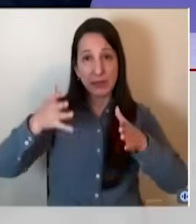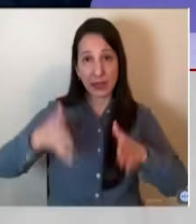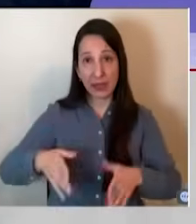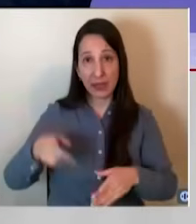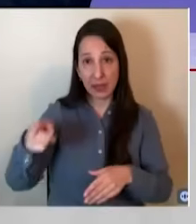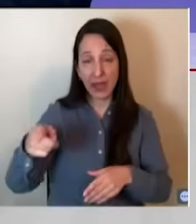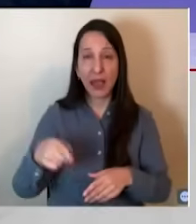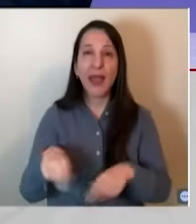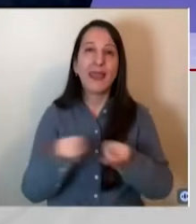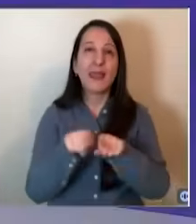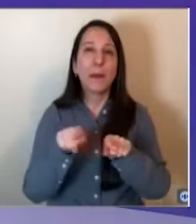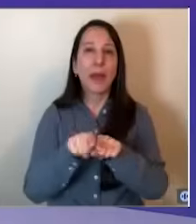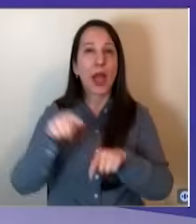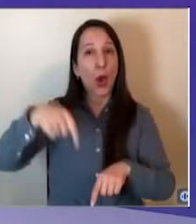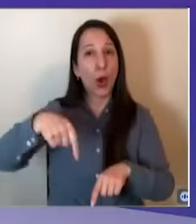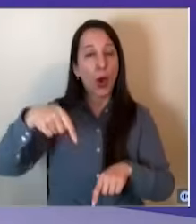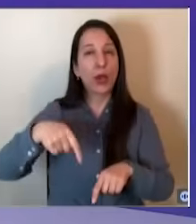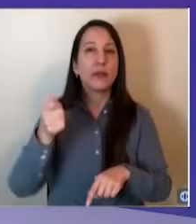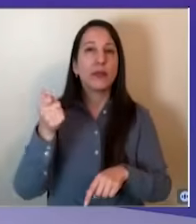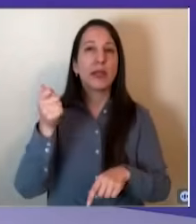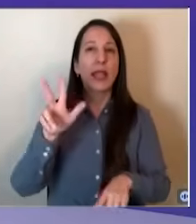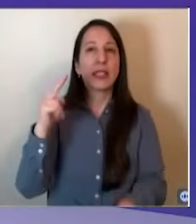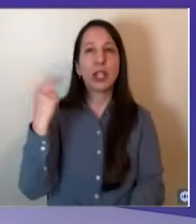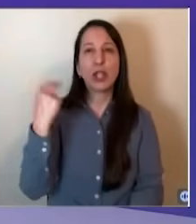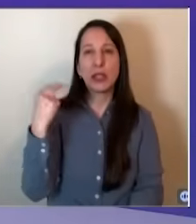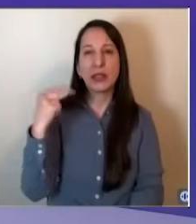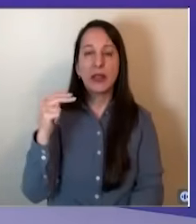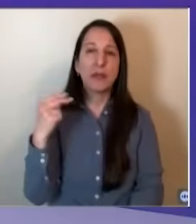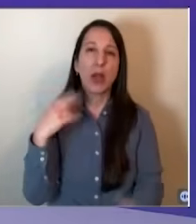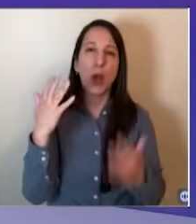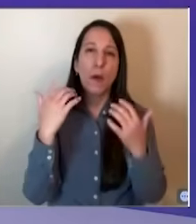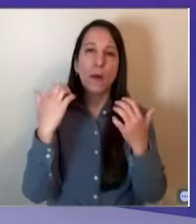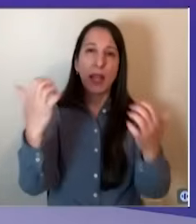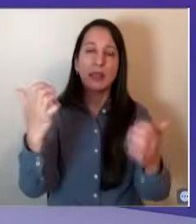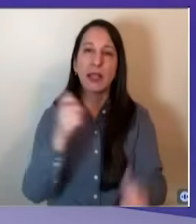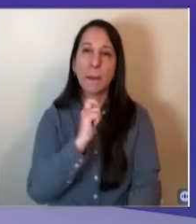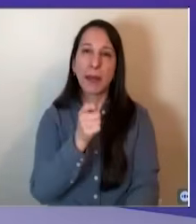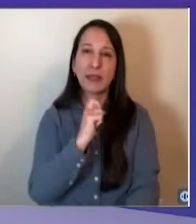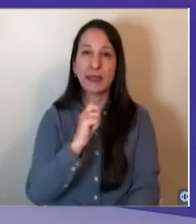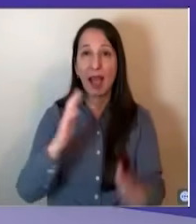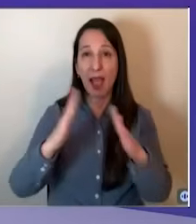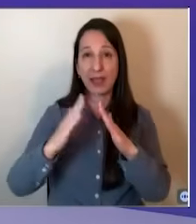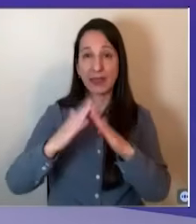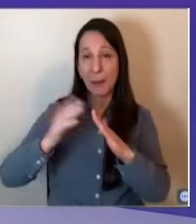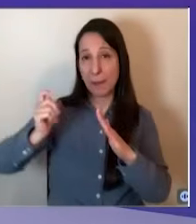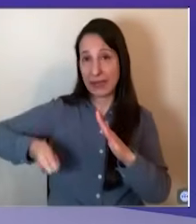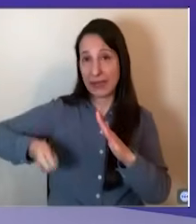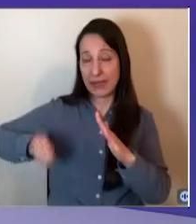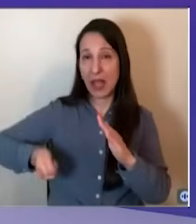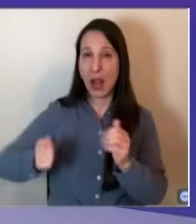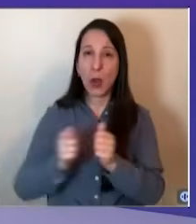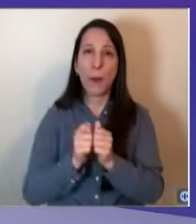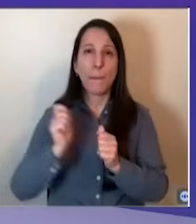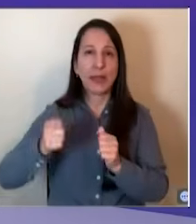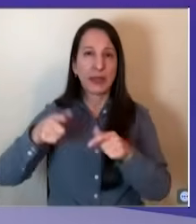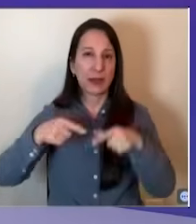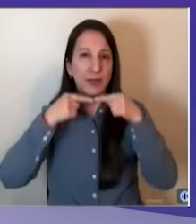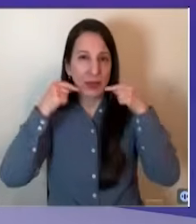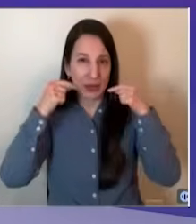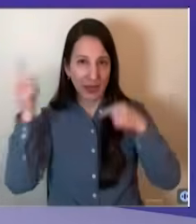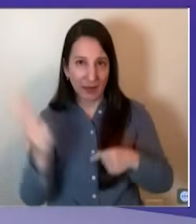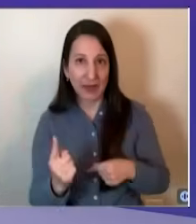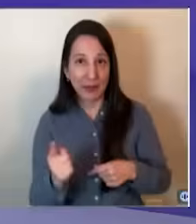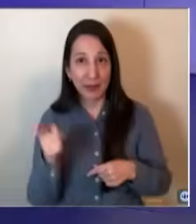hoy en 13 Noticias, en la conferencia de prensa de Casa Presidencial con el presidente Rodrigo Chávez, se